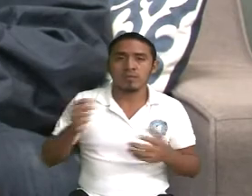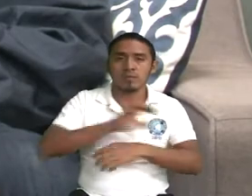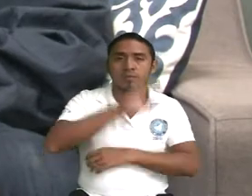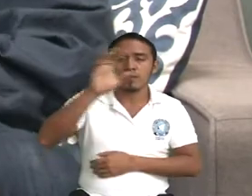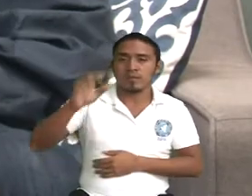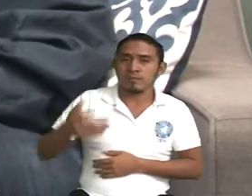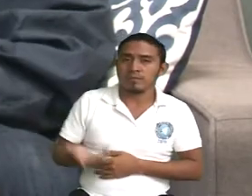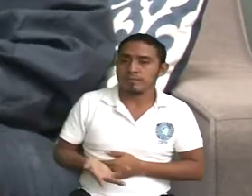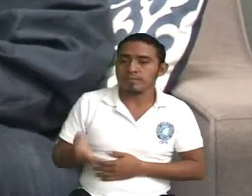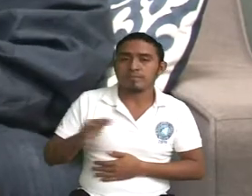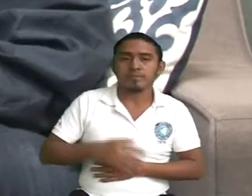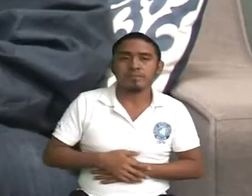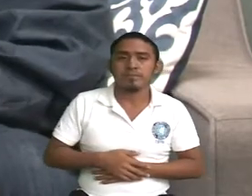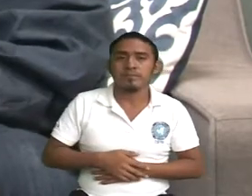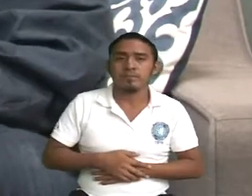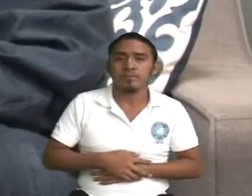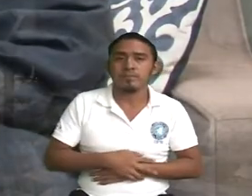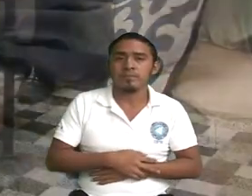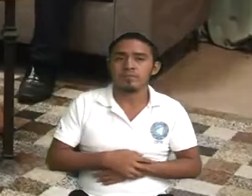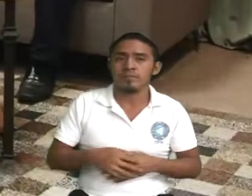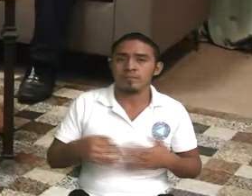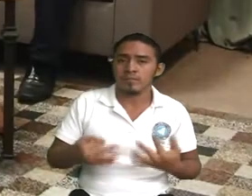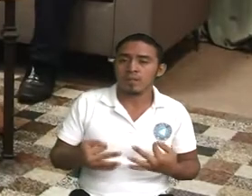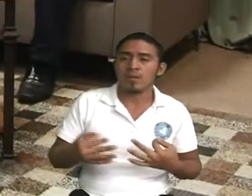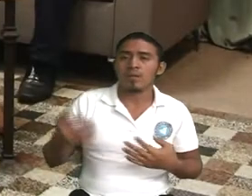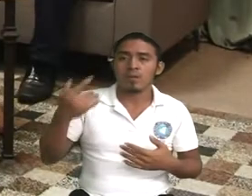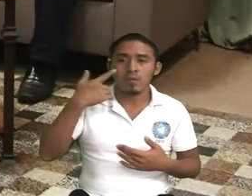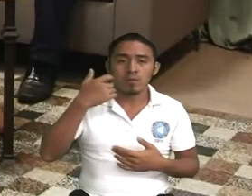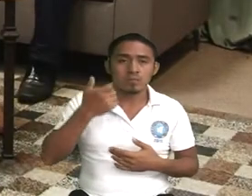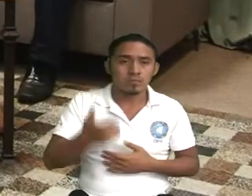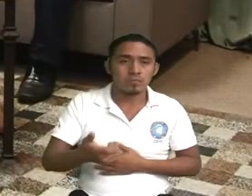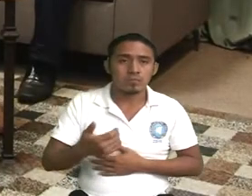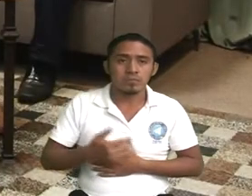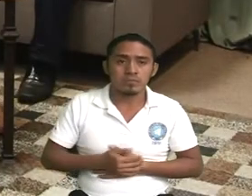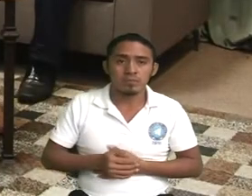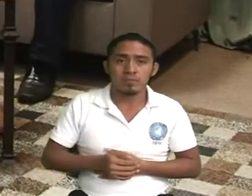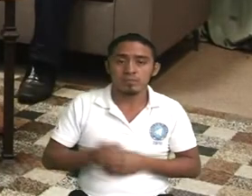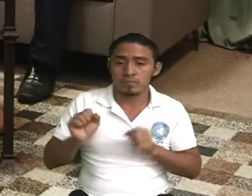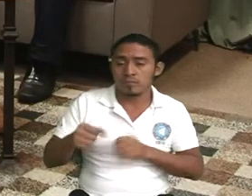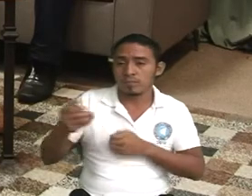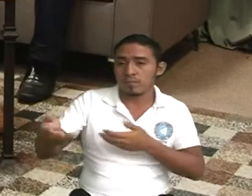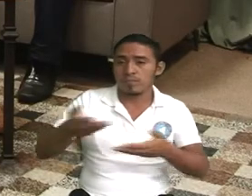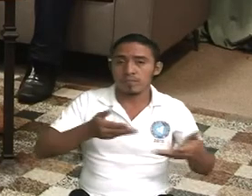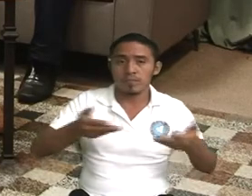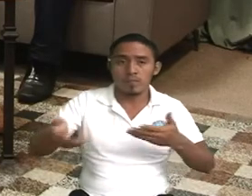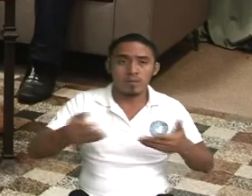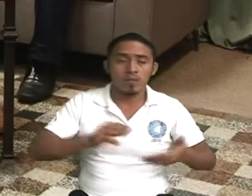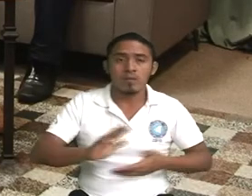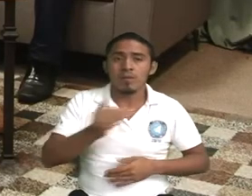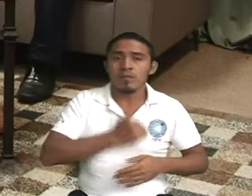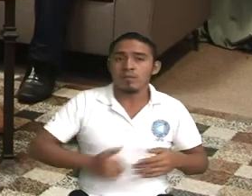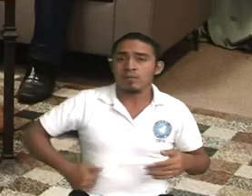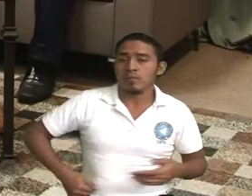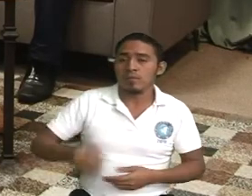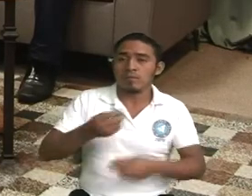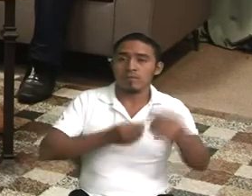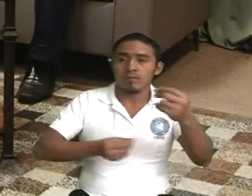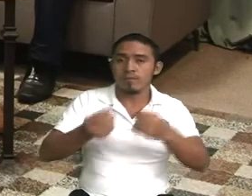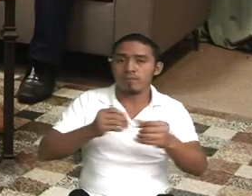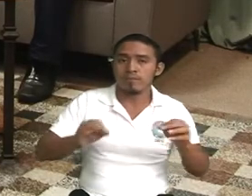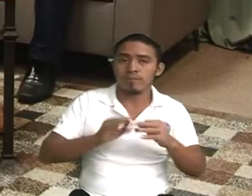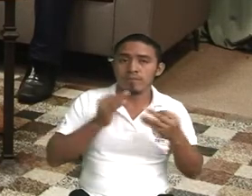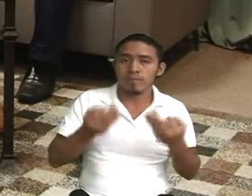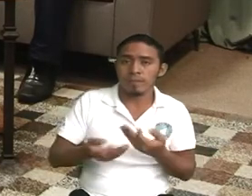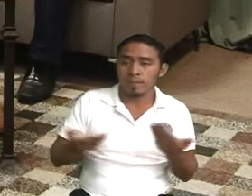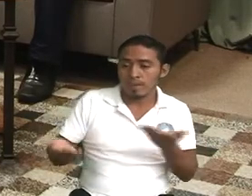Y sin duda alguna un espacio para conversar, para conocerse, para intercambiar. A través del Ministerio de la Economía Familiar hemos visto que